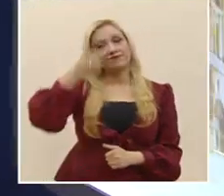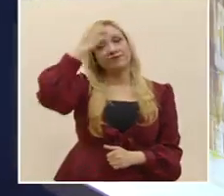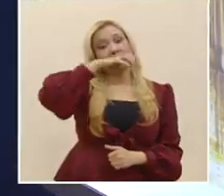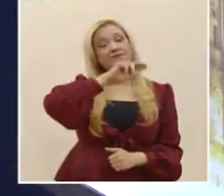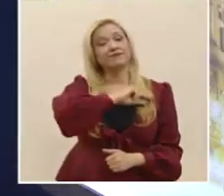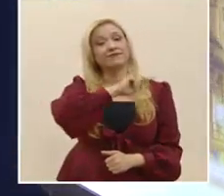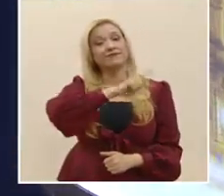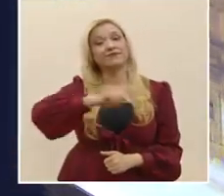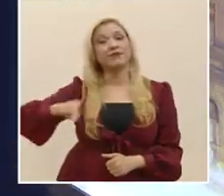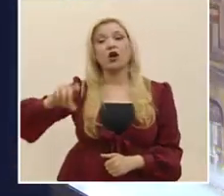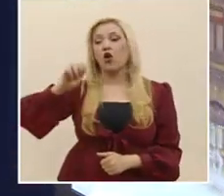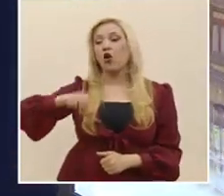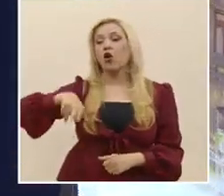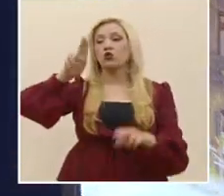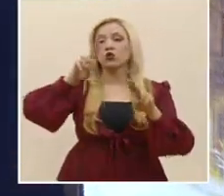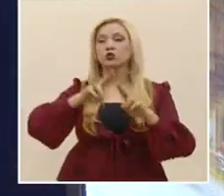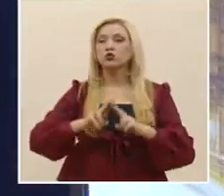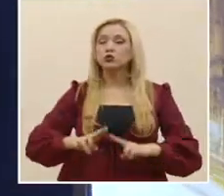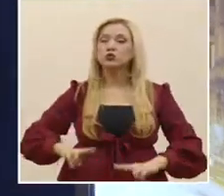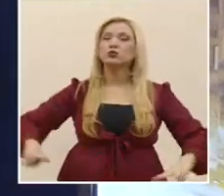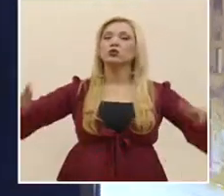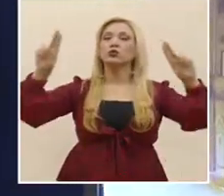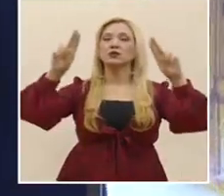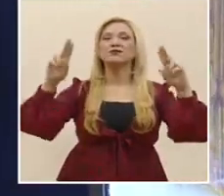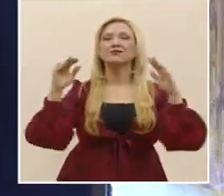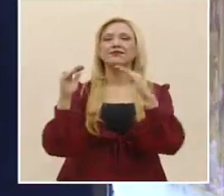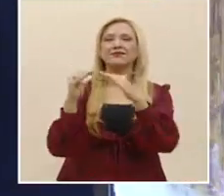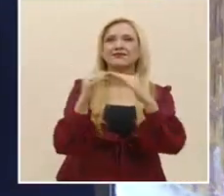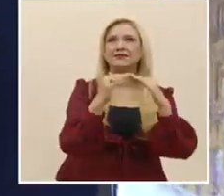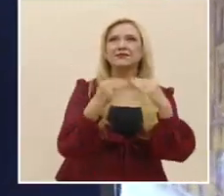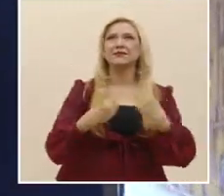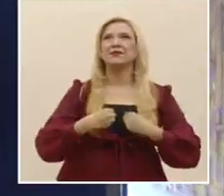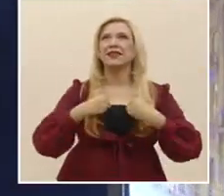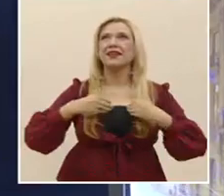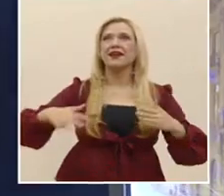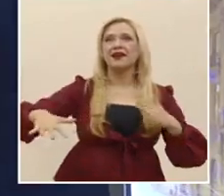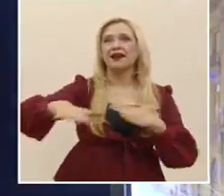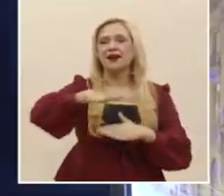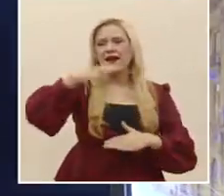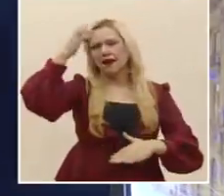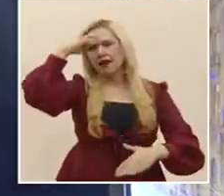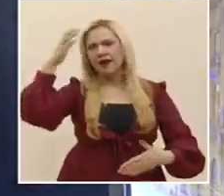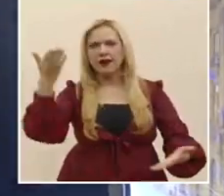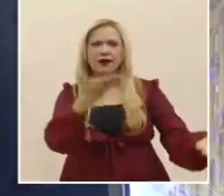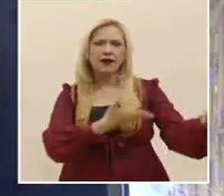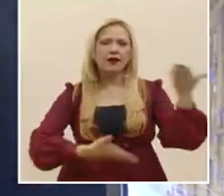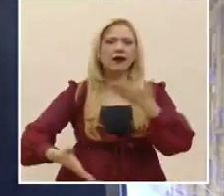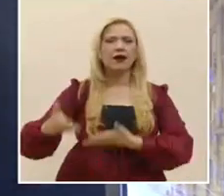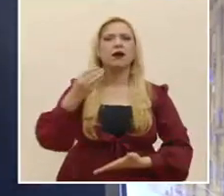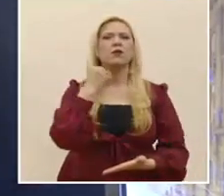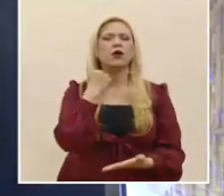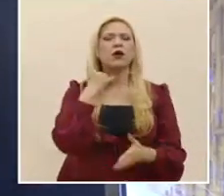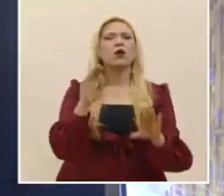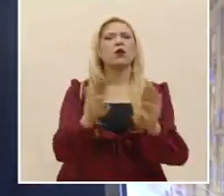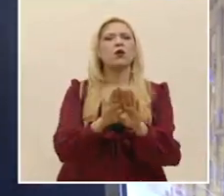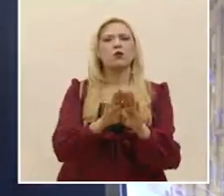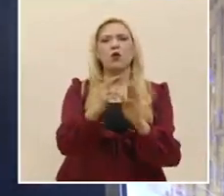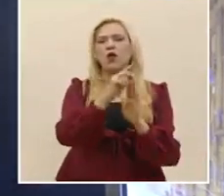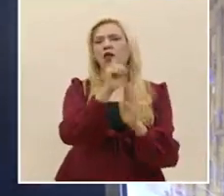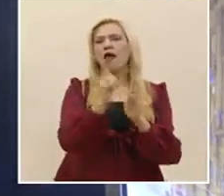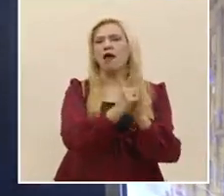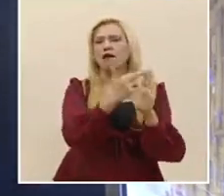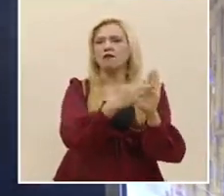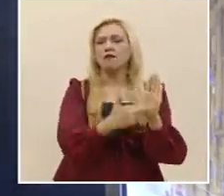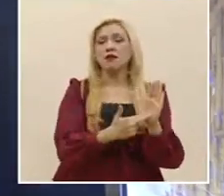Especialistas de ONU Habitat y operadores jurídicos intercambiaron conocimientos y experiencias en torno al desarrollo y marco legal